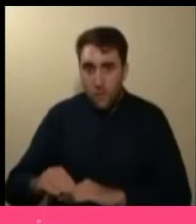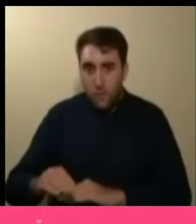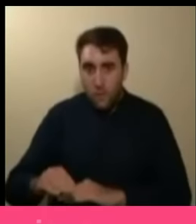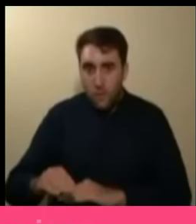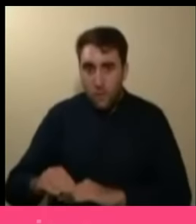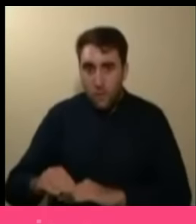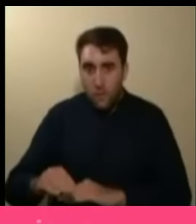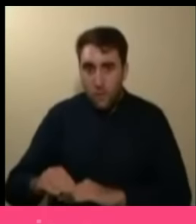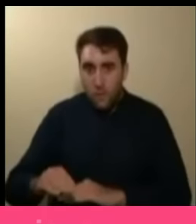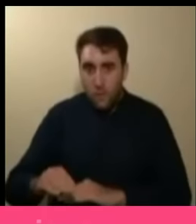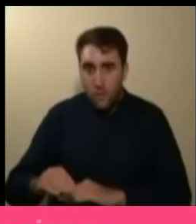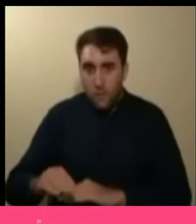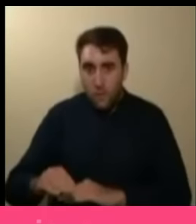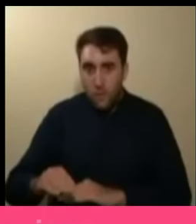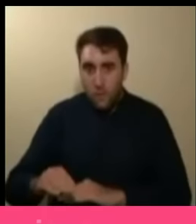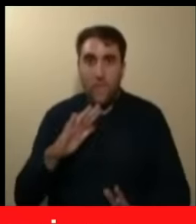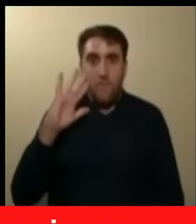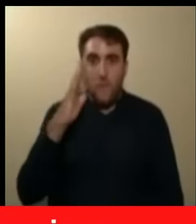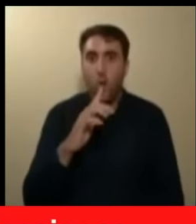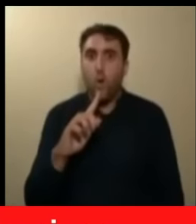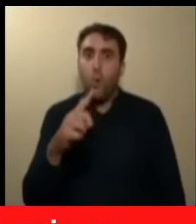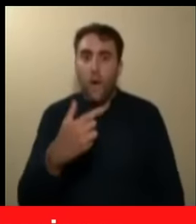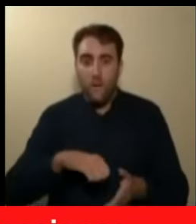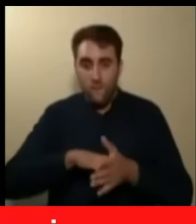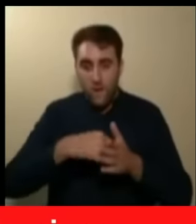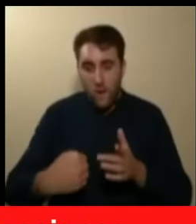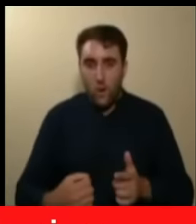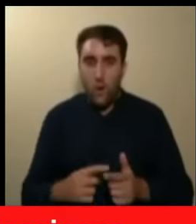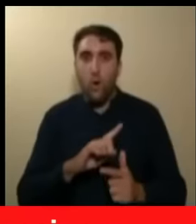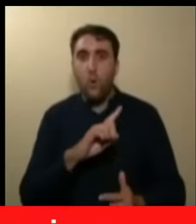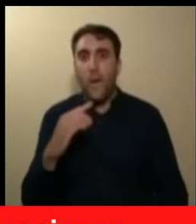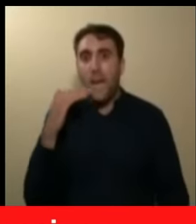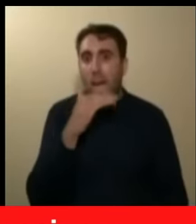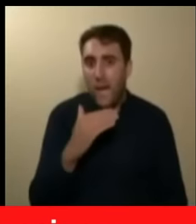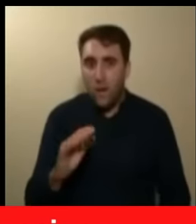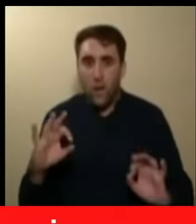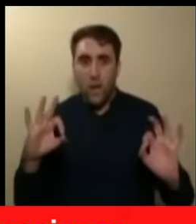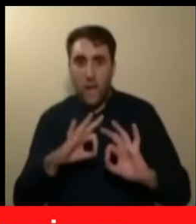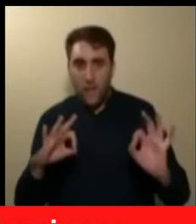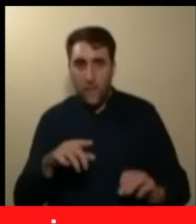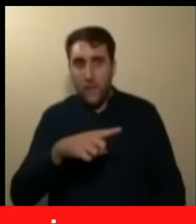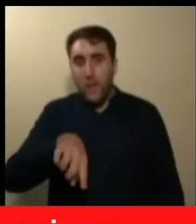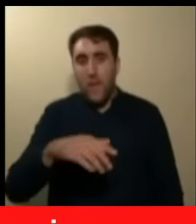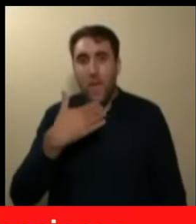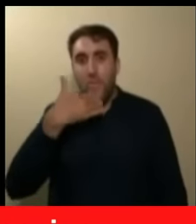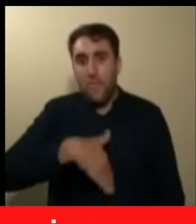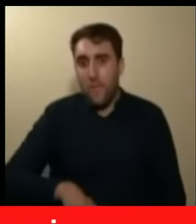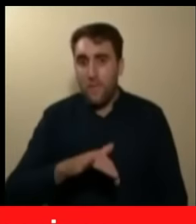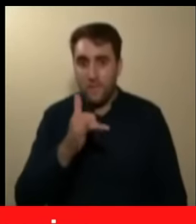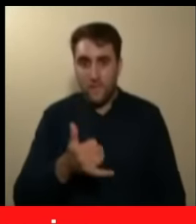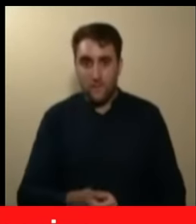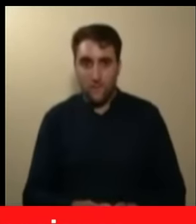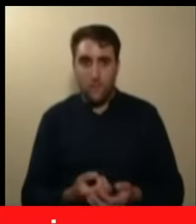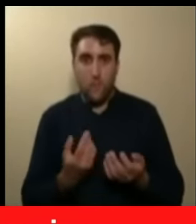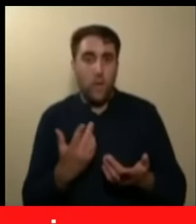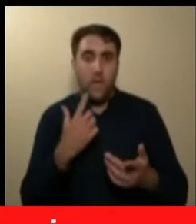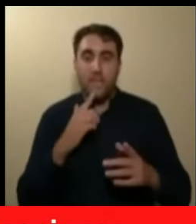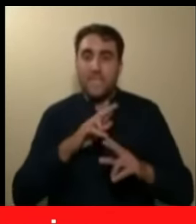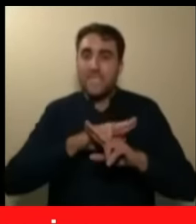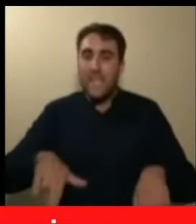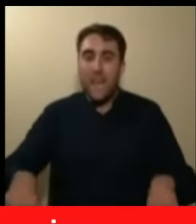interior o de un pueblo del interior en donde no hay un banco, donde no hay un cajero, me va a entender cuál fue la idea de terminar con